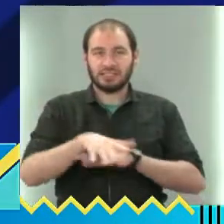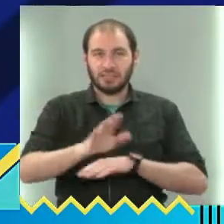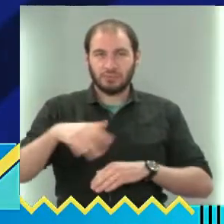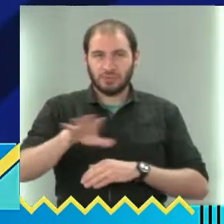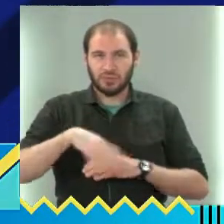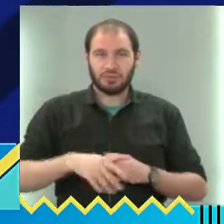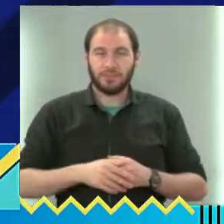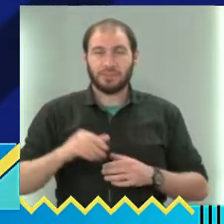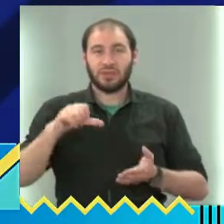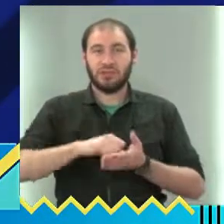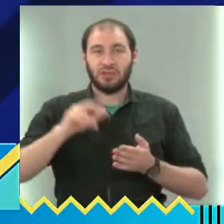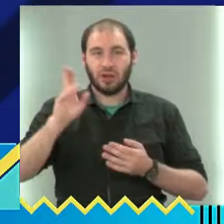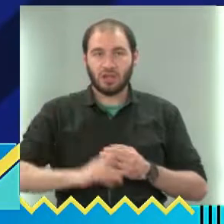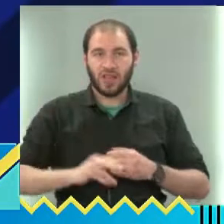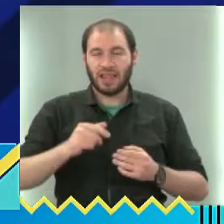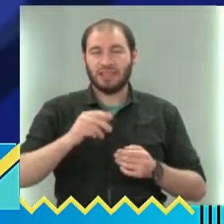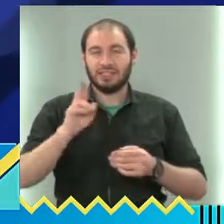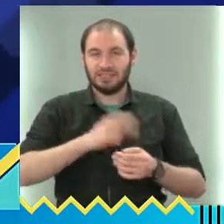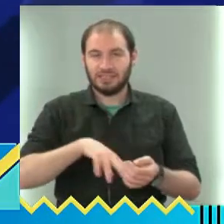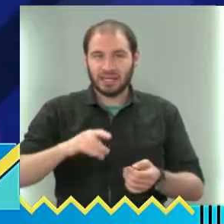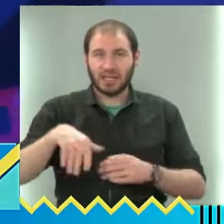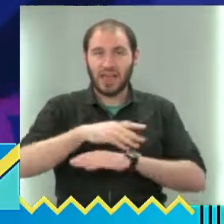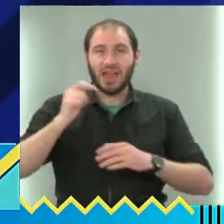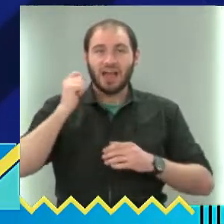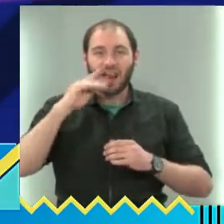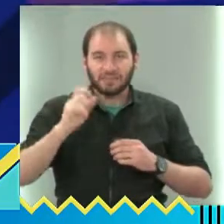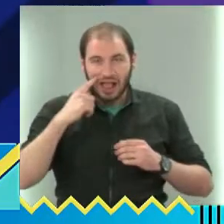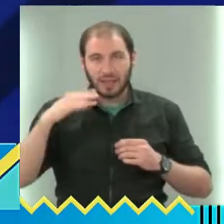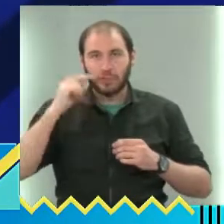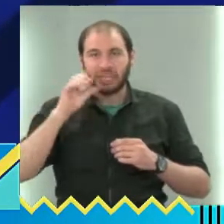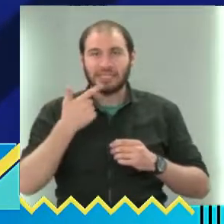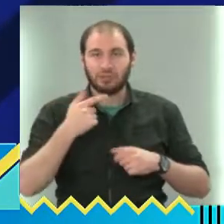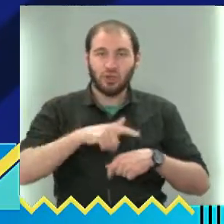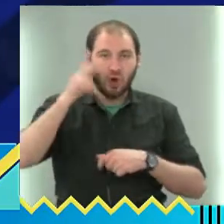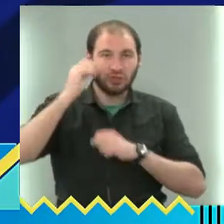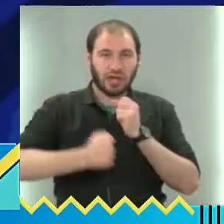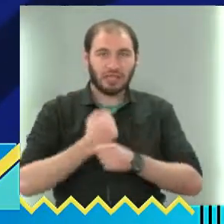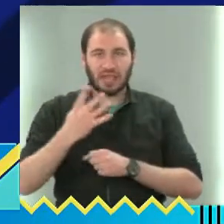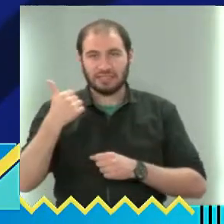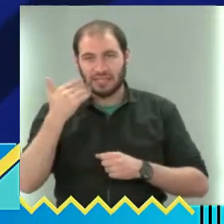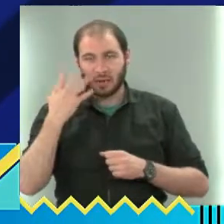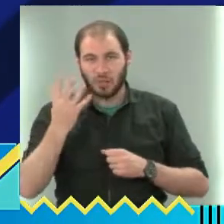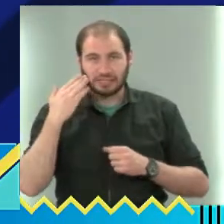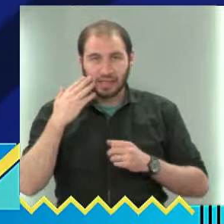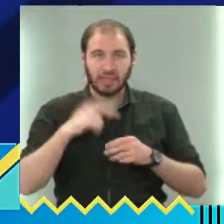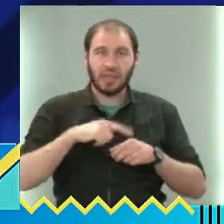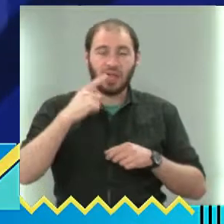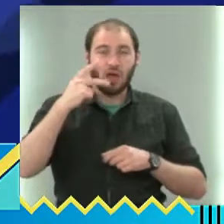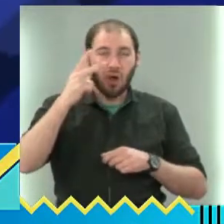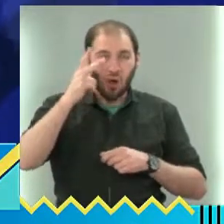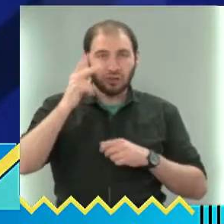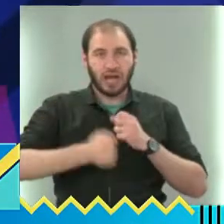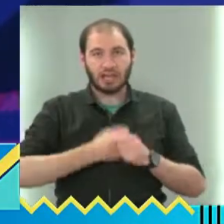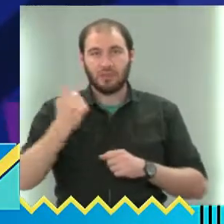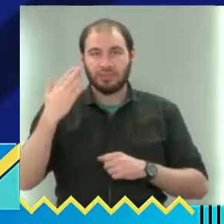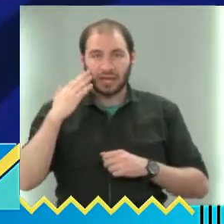Mendoza. Tenemos el Centro Regional de Hemoterapia que se encuentra en Garibaldi y Montecaseros, de 8 a 16 horas y de 8 a 13